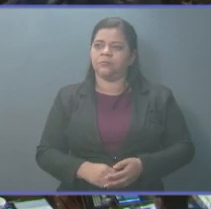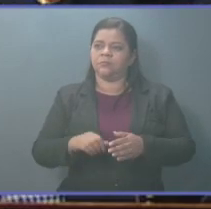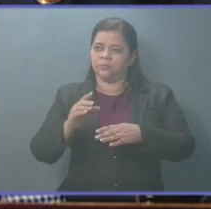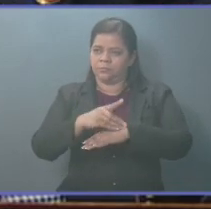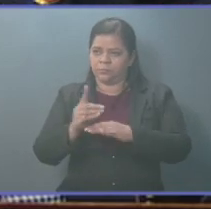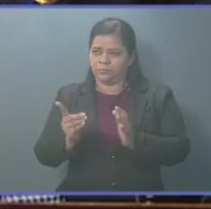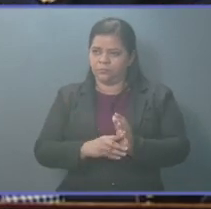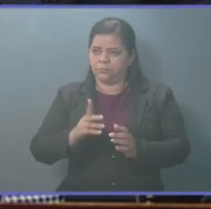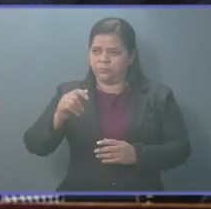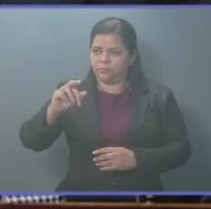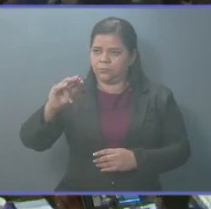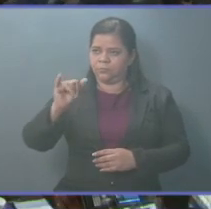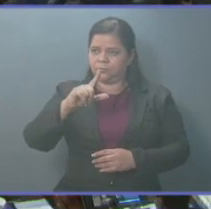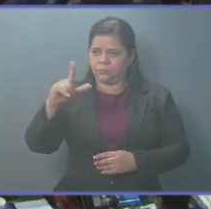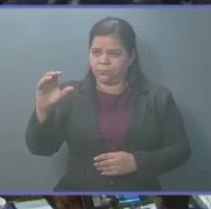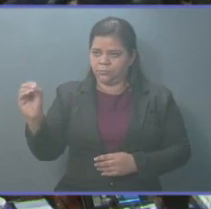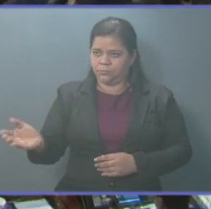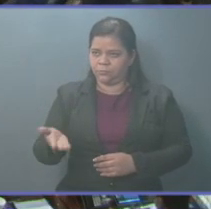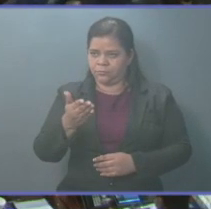Diputado Portillo Cuadra.